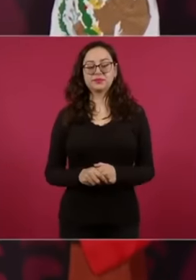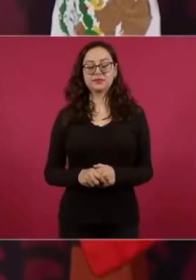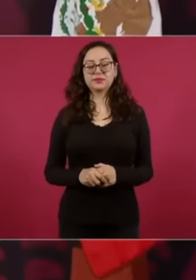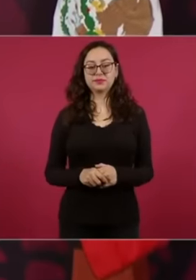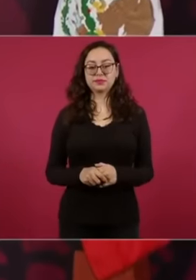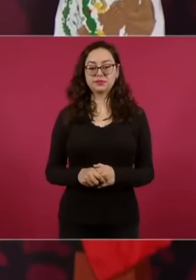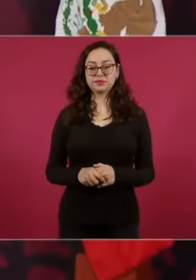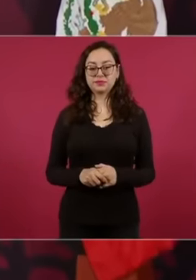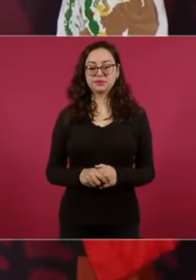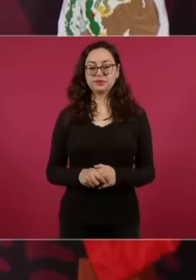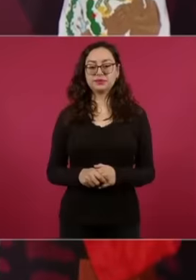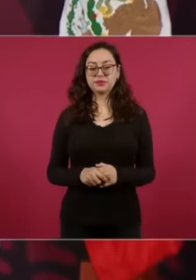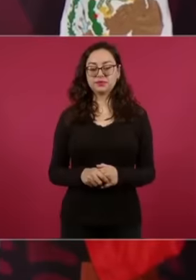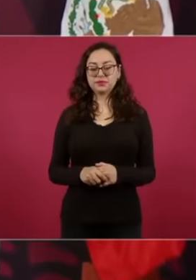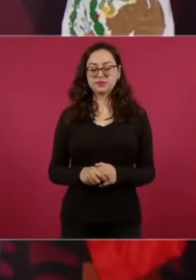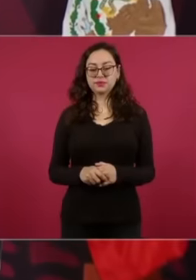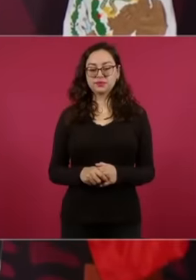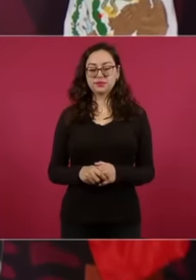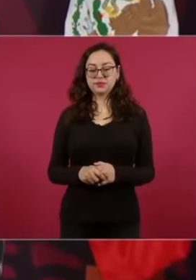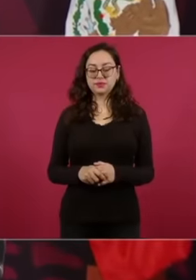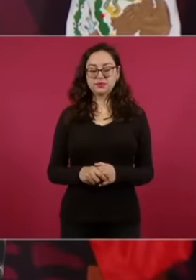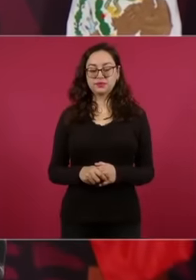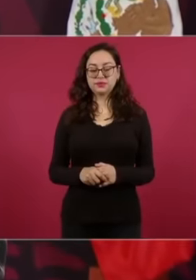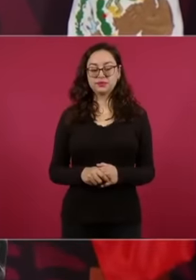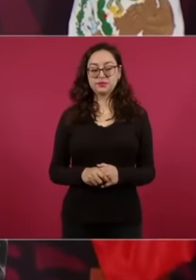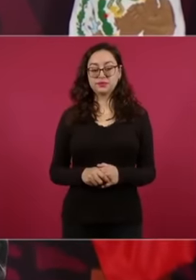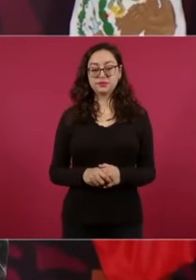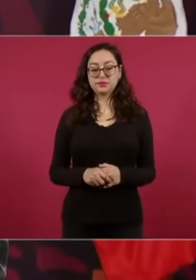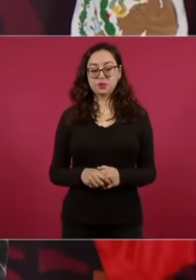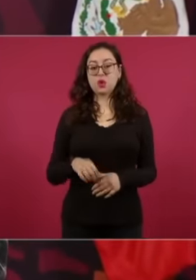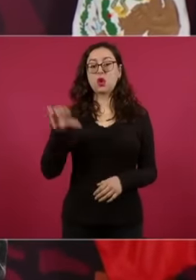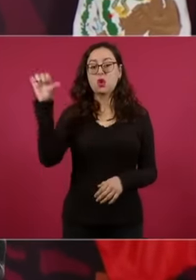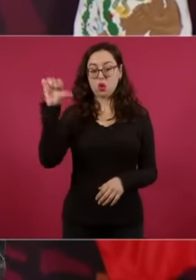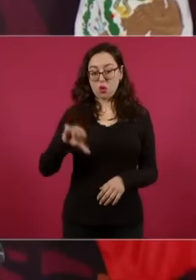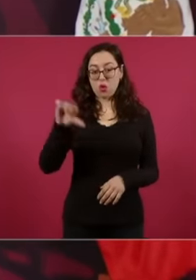Vamos a dar a conocer